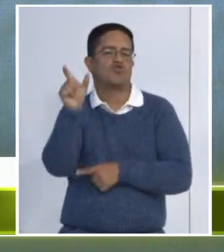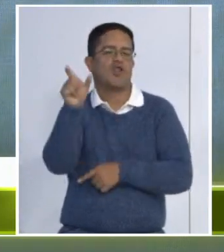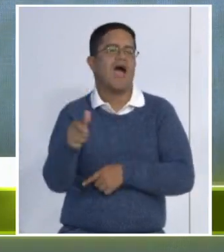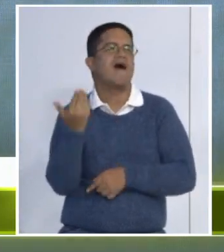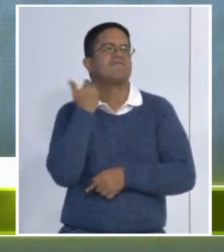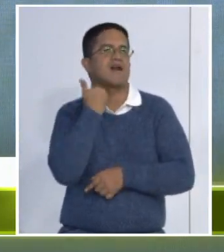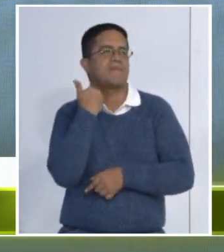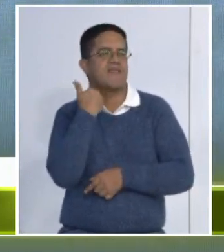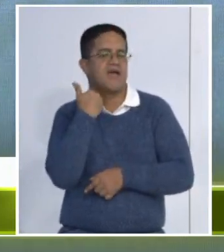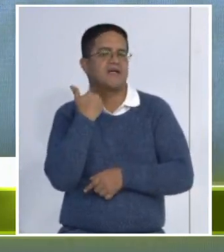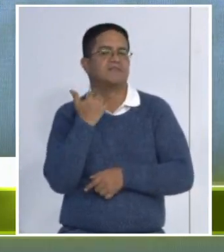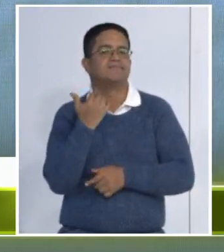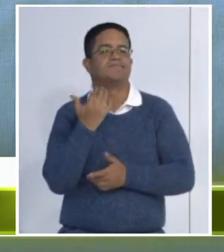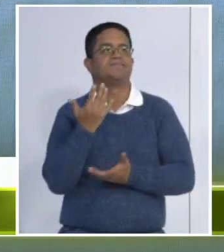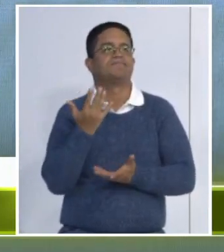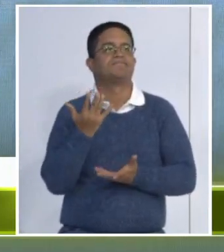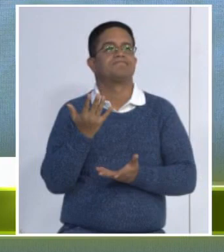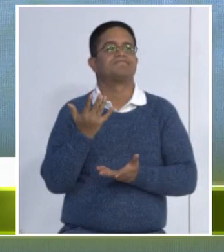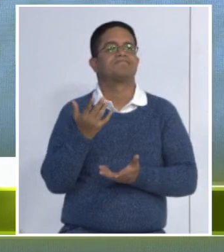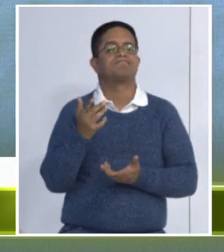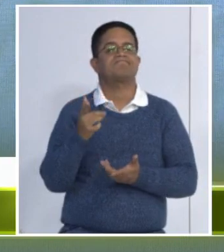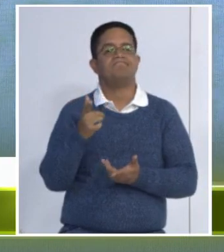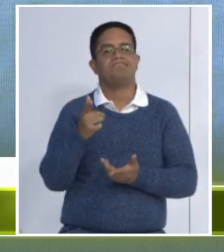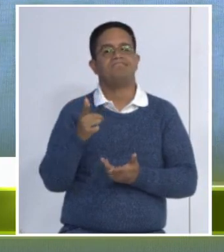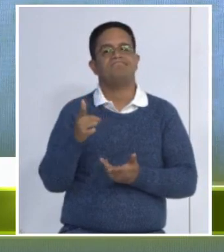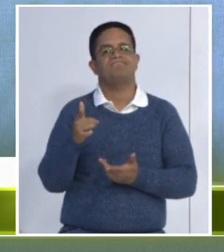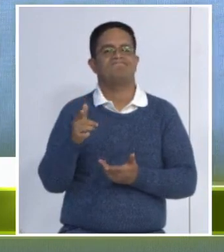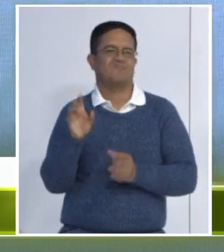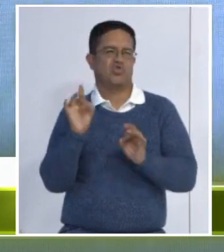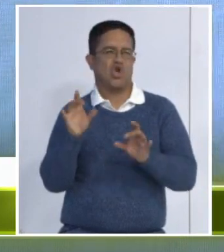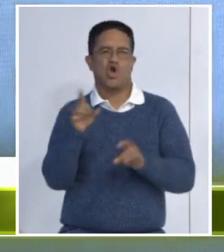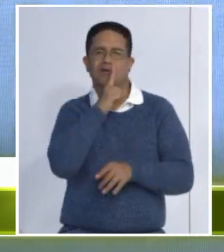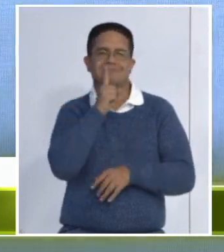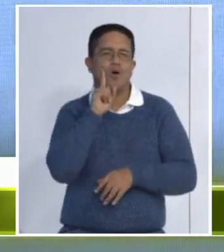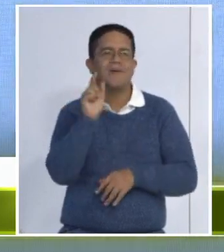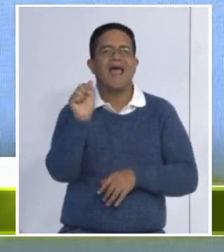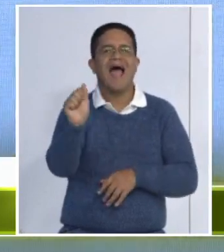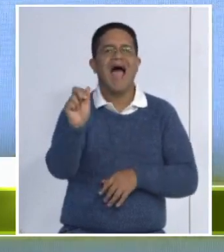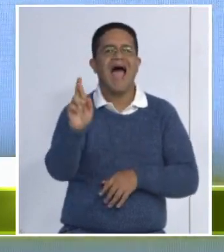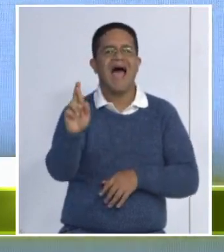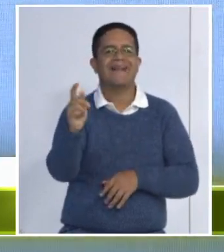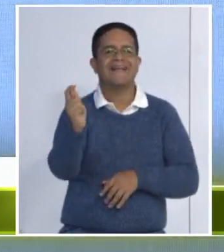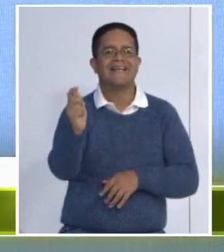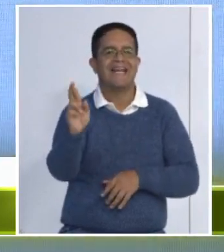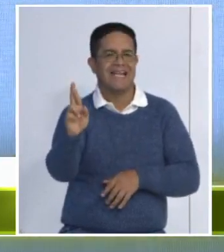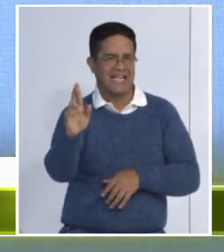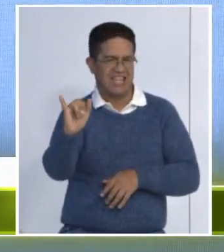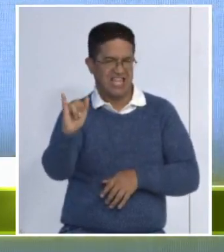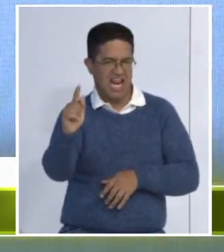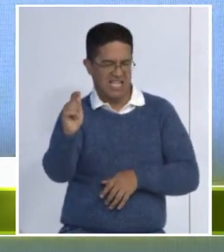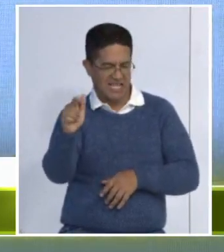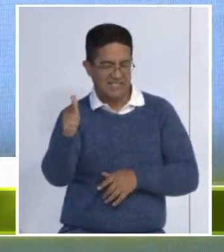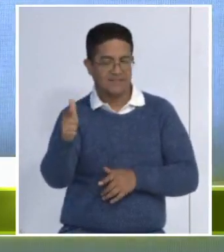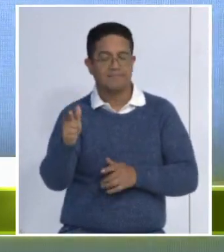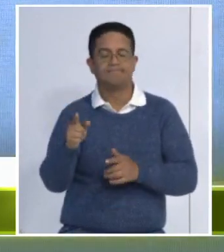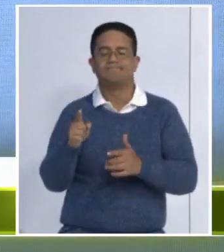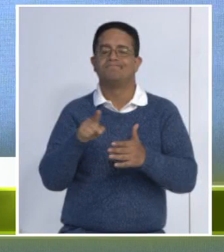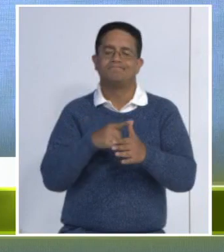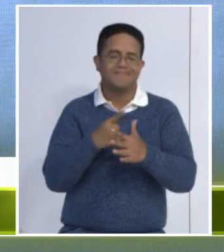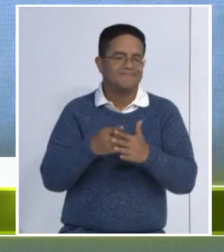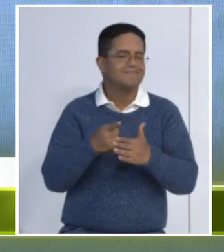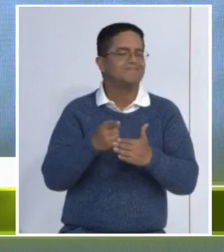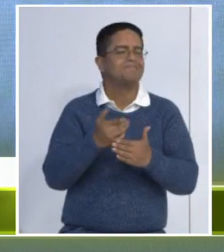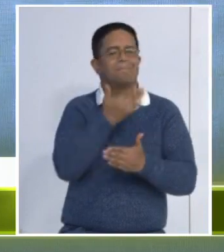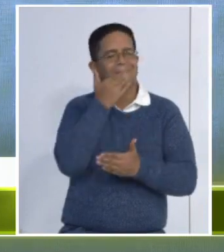limitación articular, por ejemplo la artritis reumatoidea, y la artritis en algunas ocasiones puede dar un poquito de fiebre. Entonces acuda a su médico para hacer